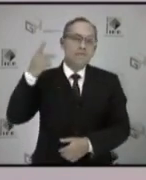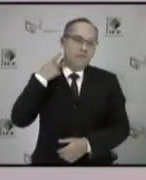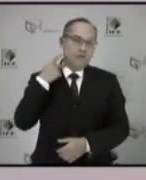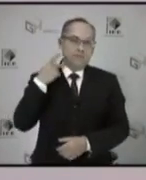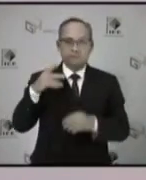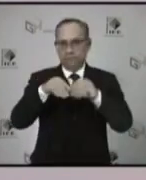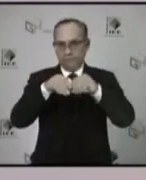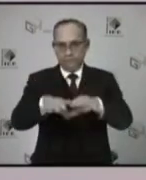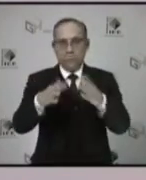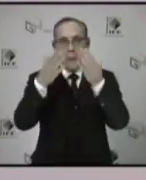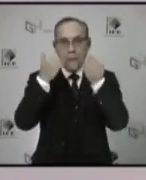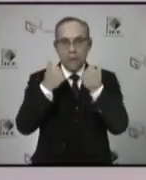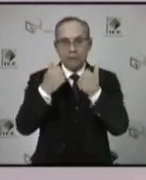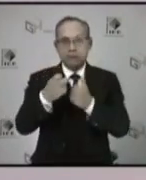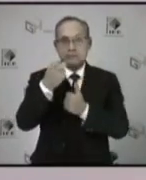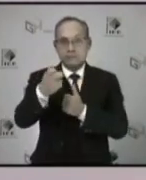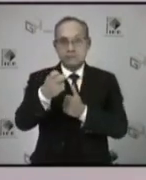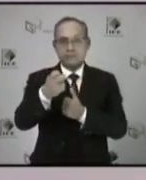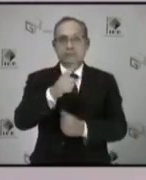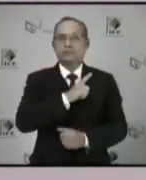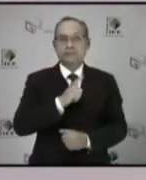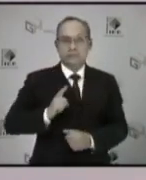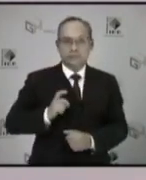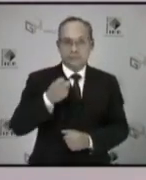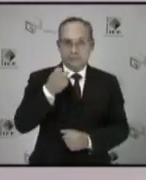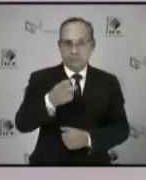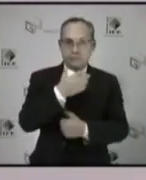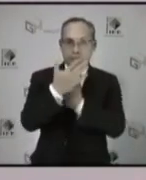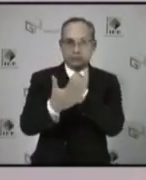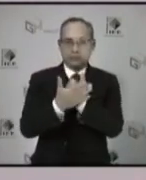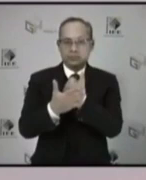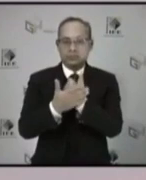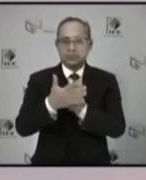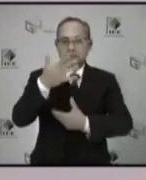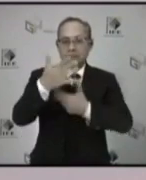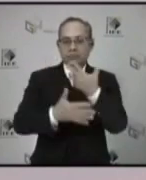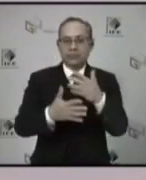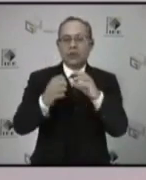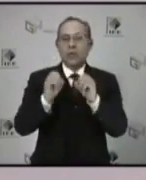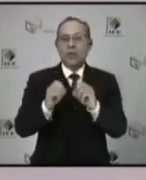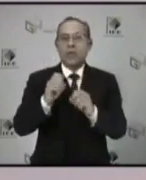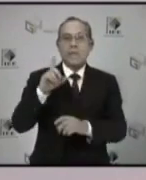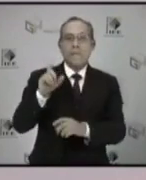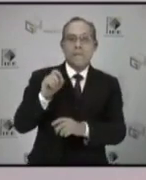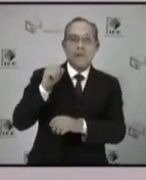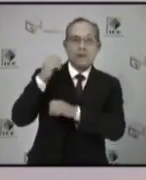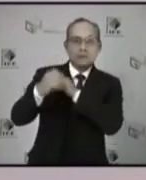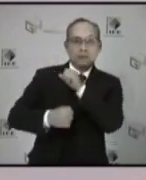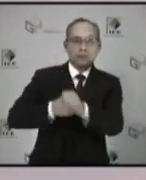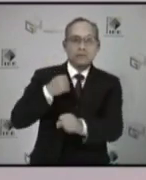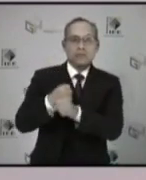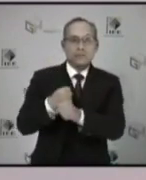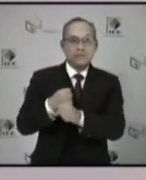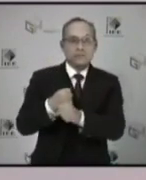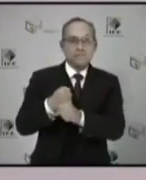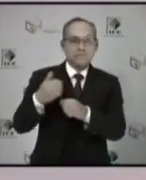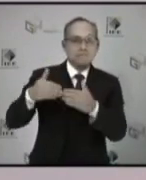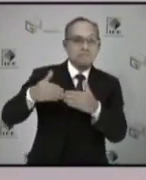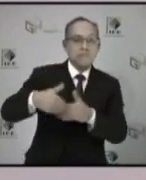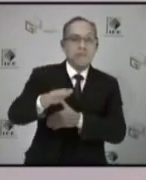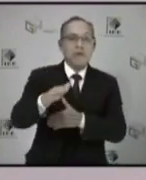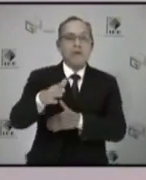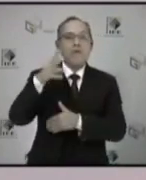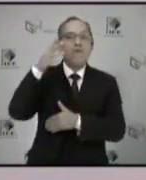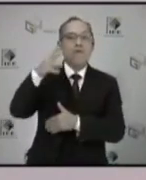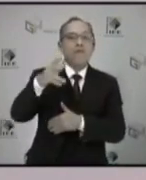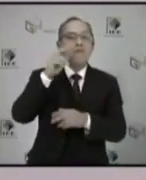y profesionales, en 15 o 20 años no podremos estar en la calle y no